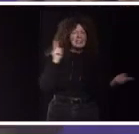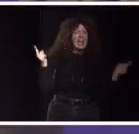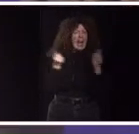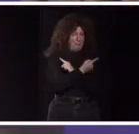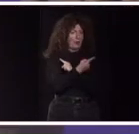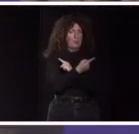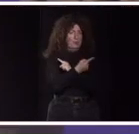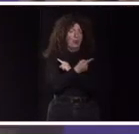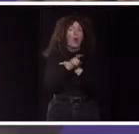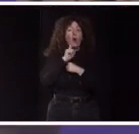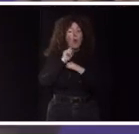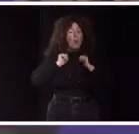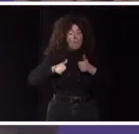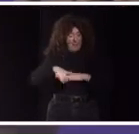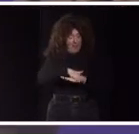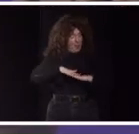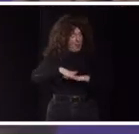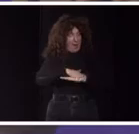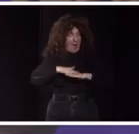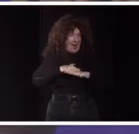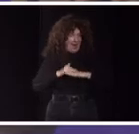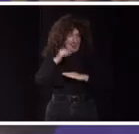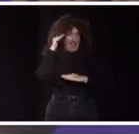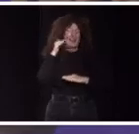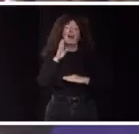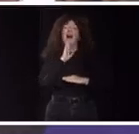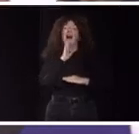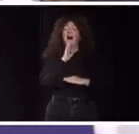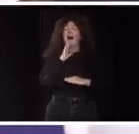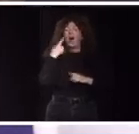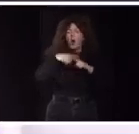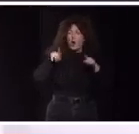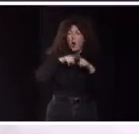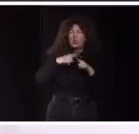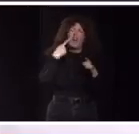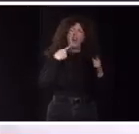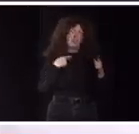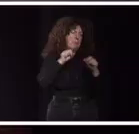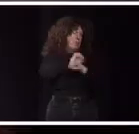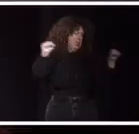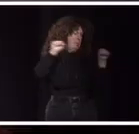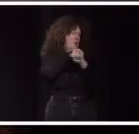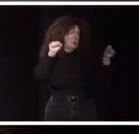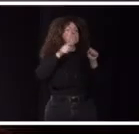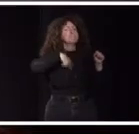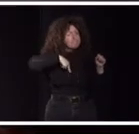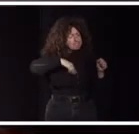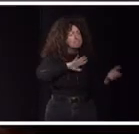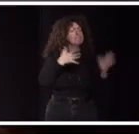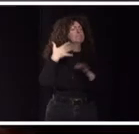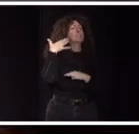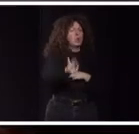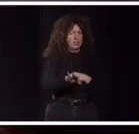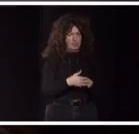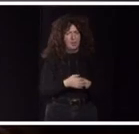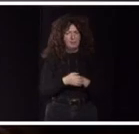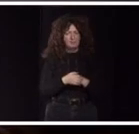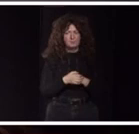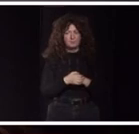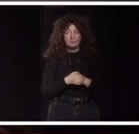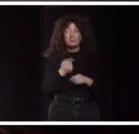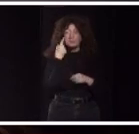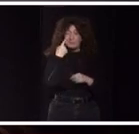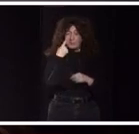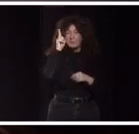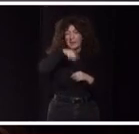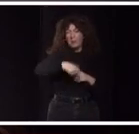abajo, haciendo posible lo que siempre nos dicen que es imposible. Y mirad, creo que es